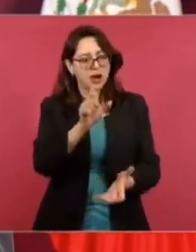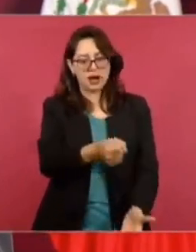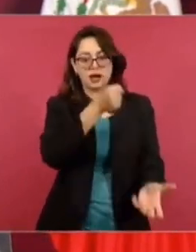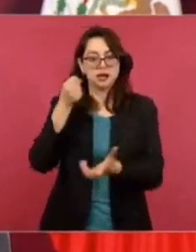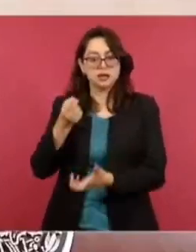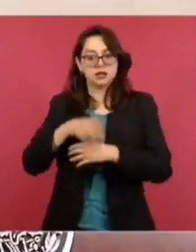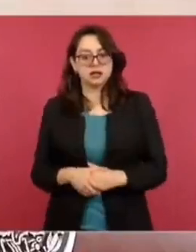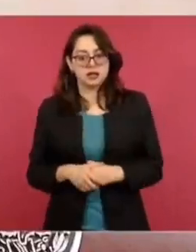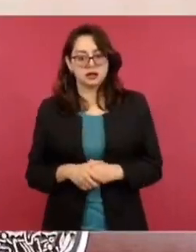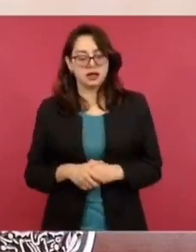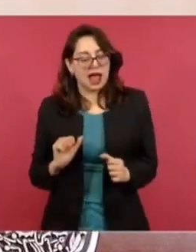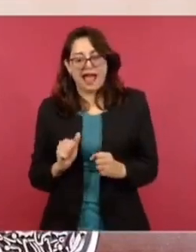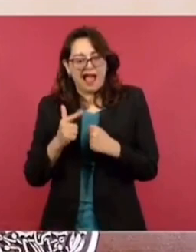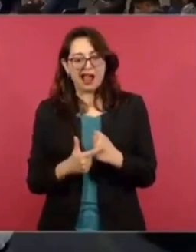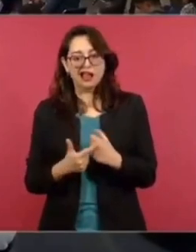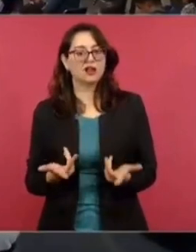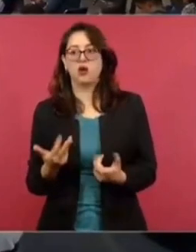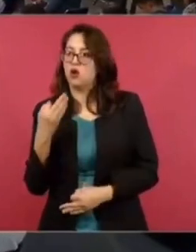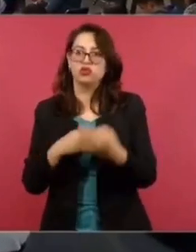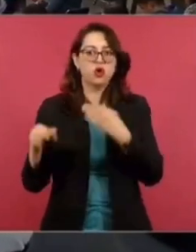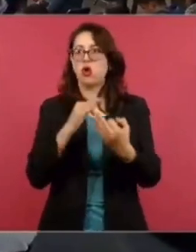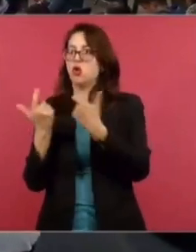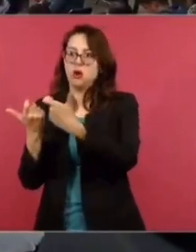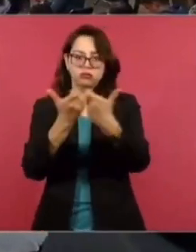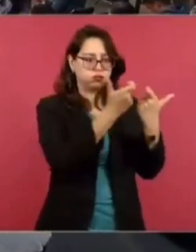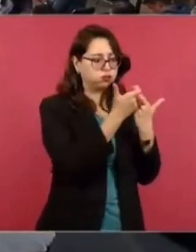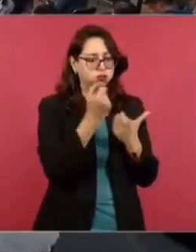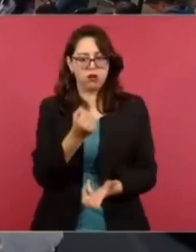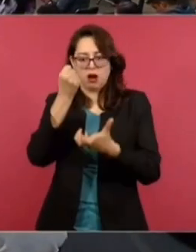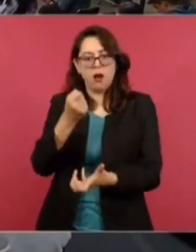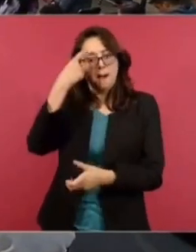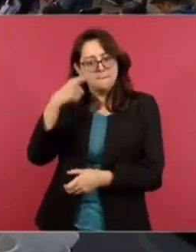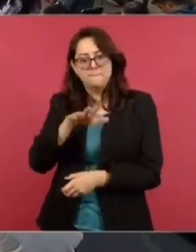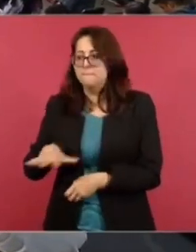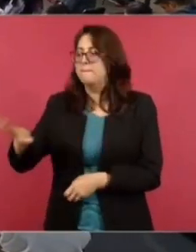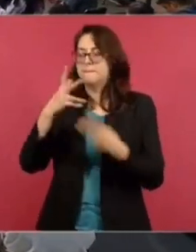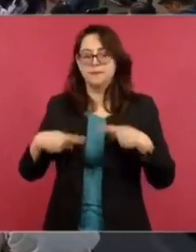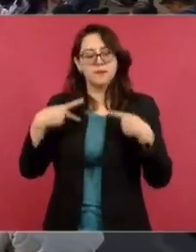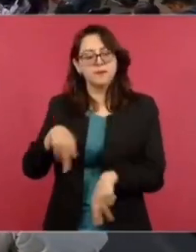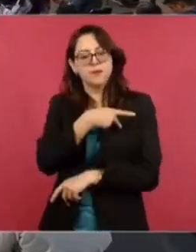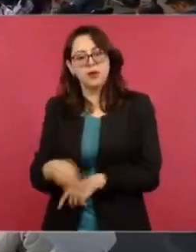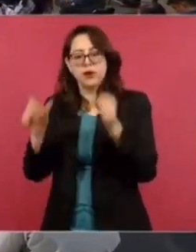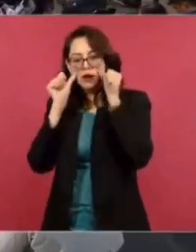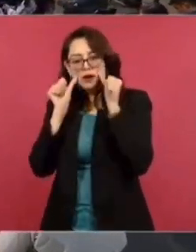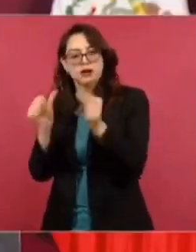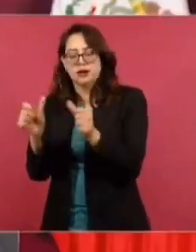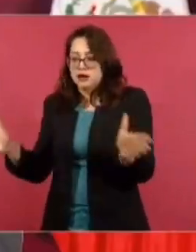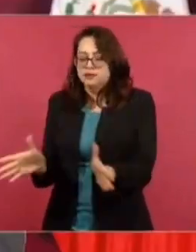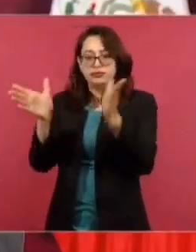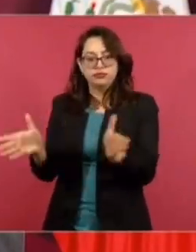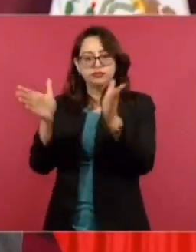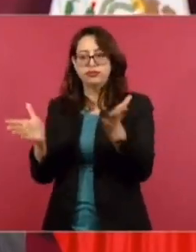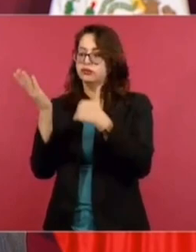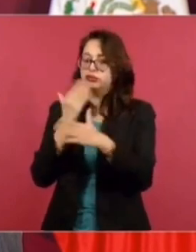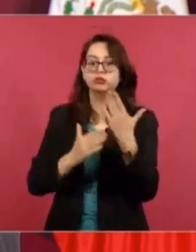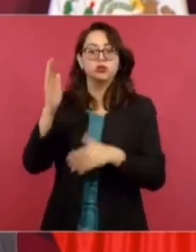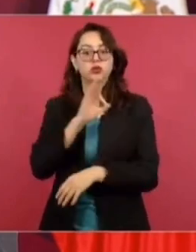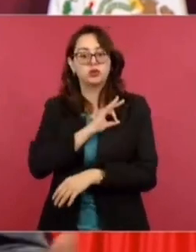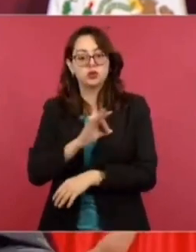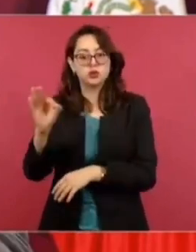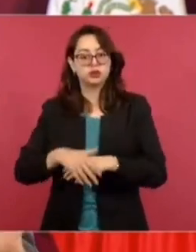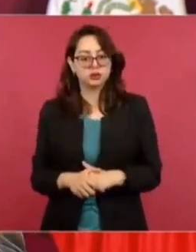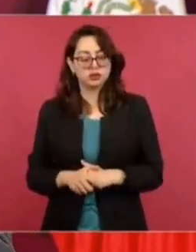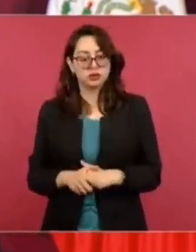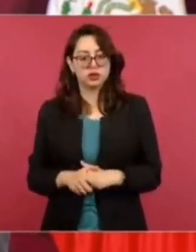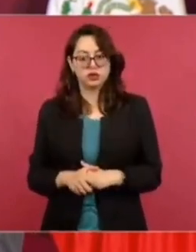los fondos de inversión, todos, y que se atienda a la gente más necesitada, que